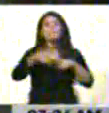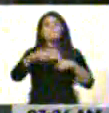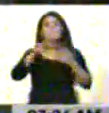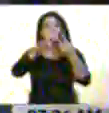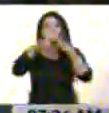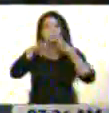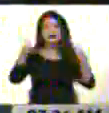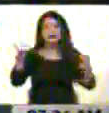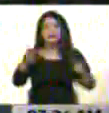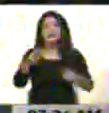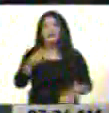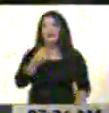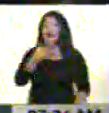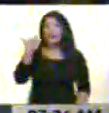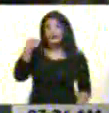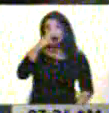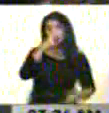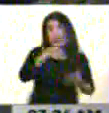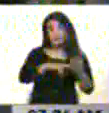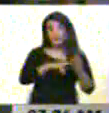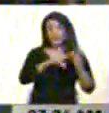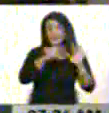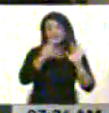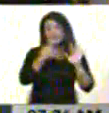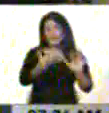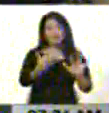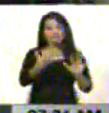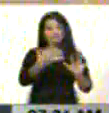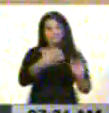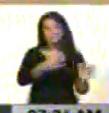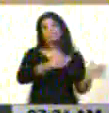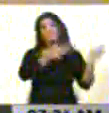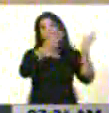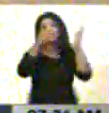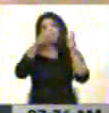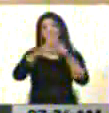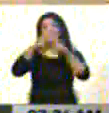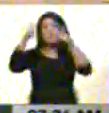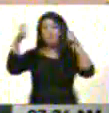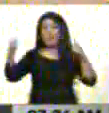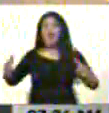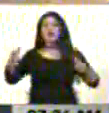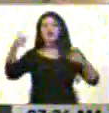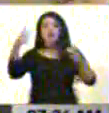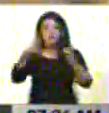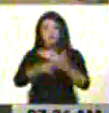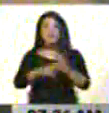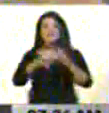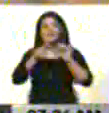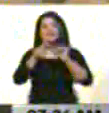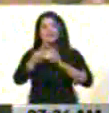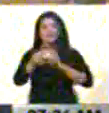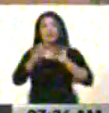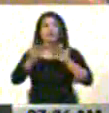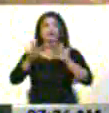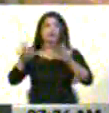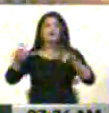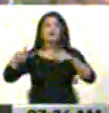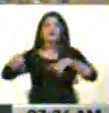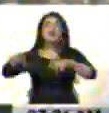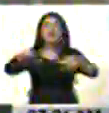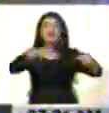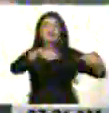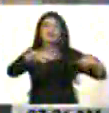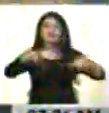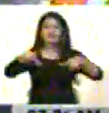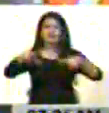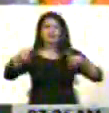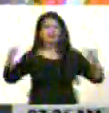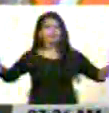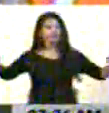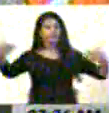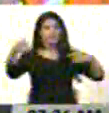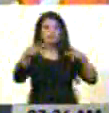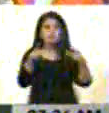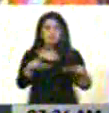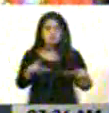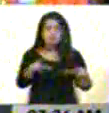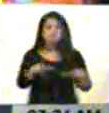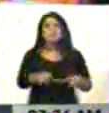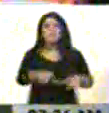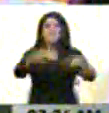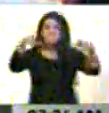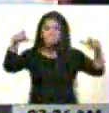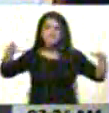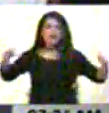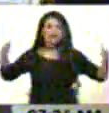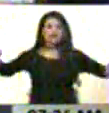de 2.100 a 2.319 cuadrantes de paz, decía ayer el ministro Néstor Reverol Torres, ministro